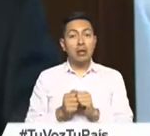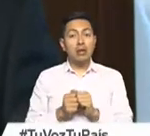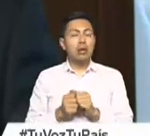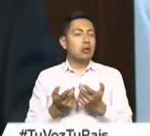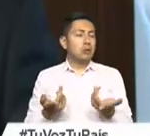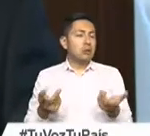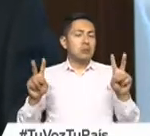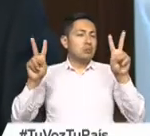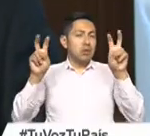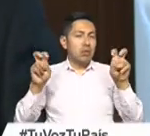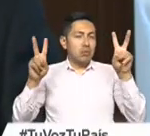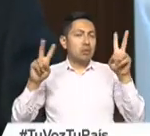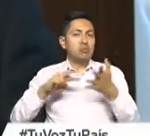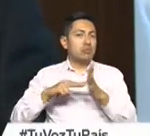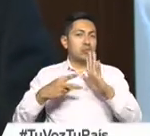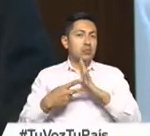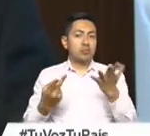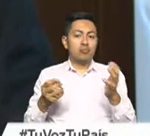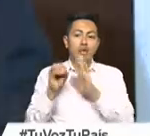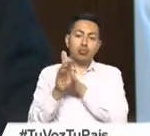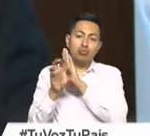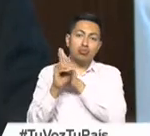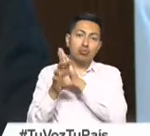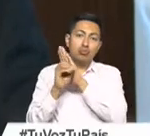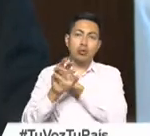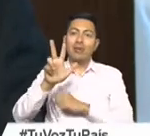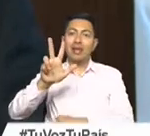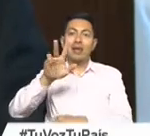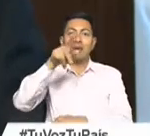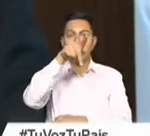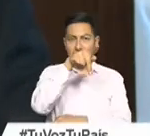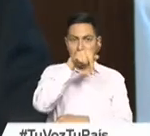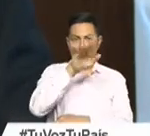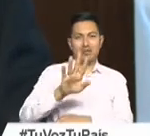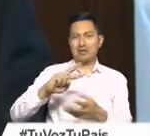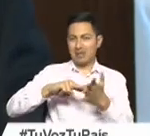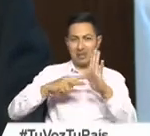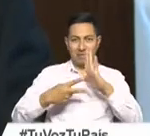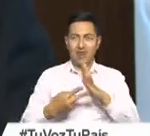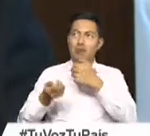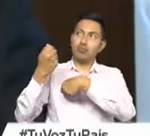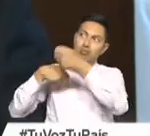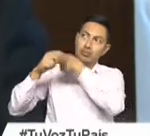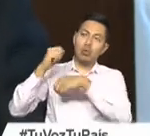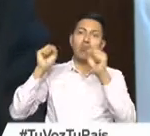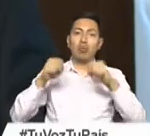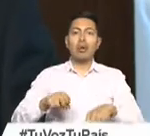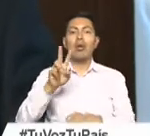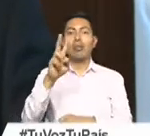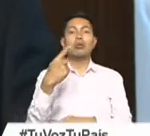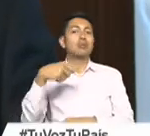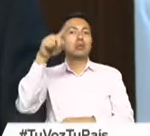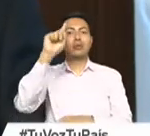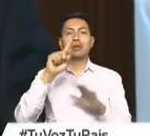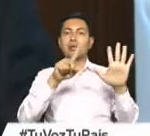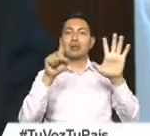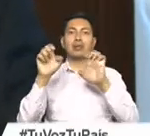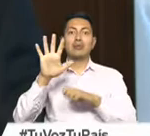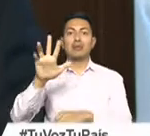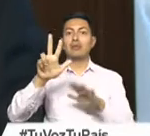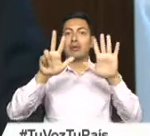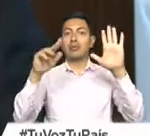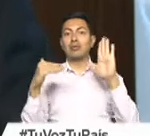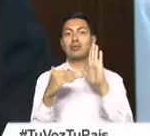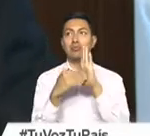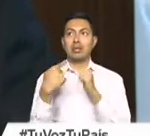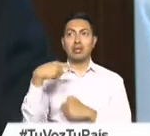de hidrocarburos reservas 3P. Estos suman 2.658 millones de